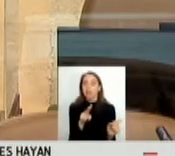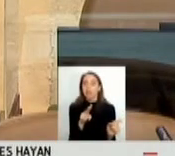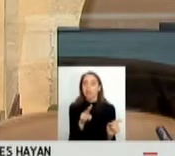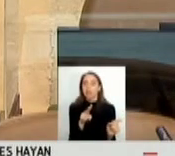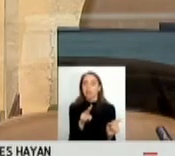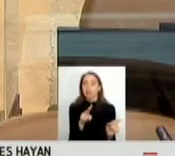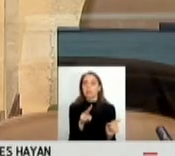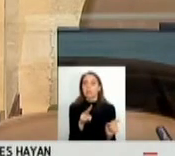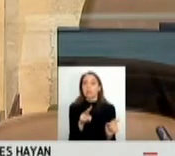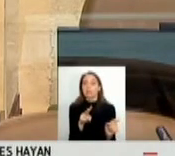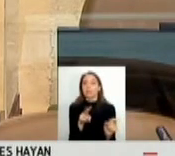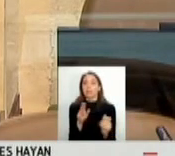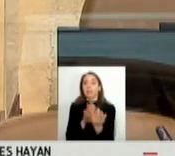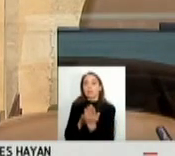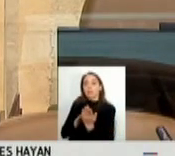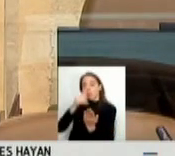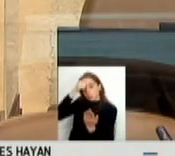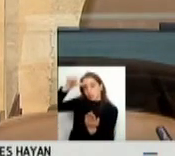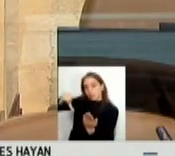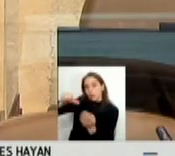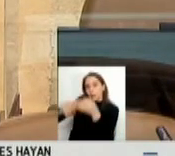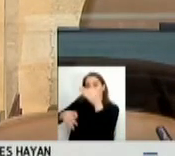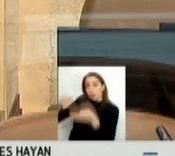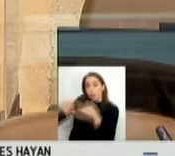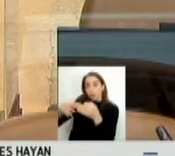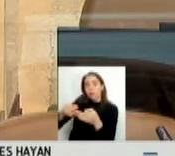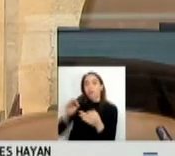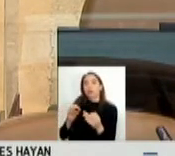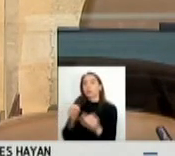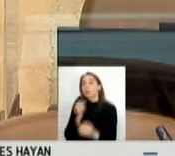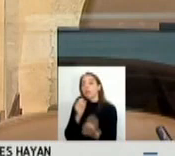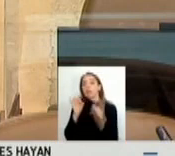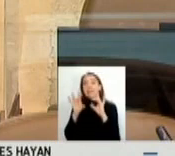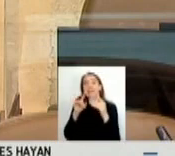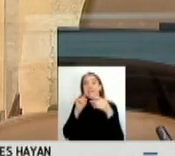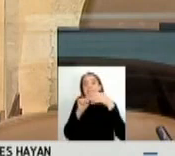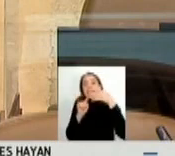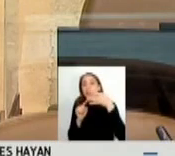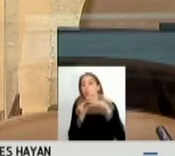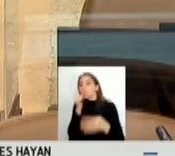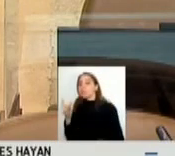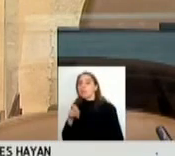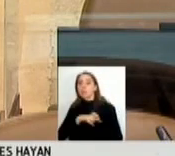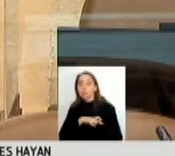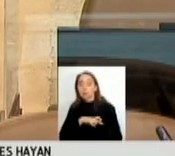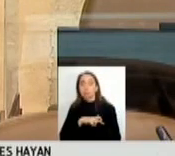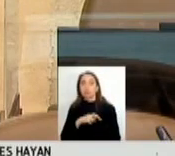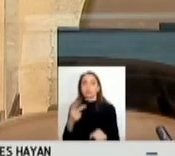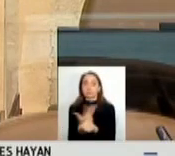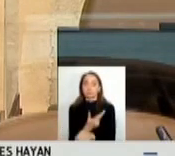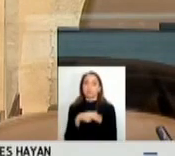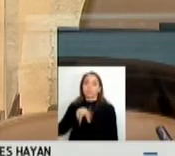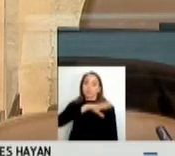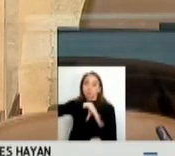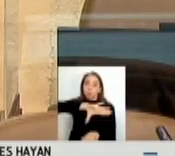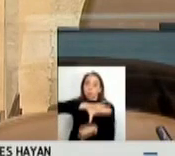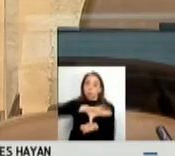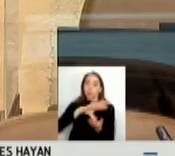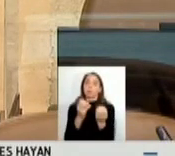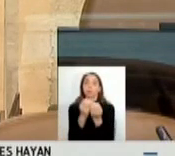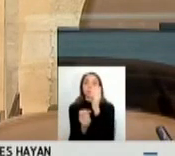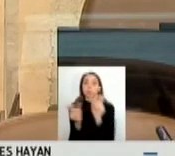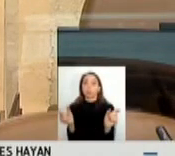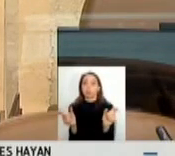determinadas sentencias judiciales o de hechos que se les pueden imputar. Desgraciadamente en nuestro país hay muchos que no van a